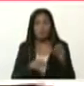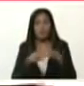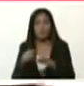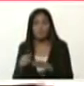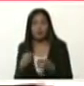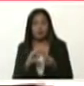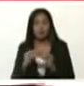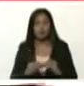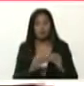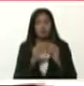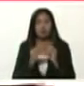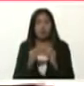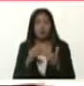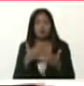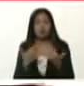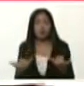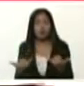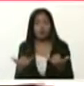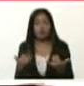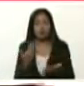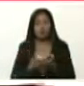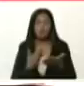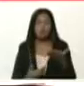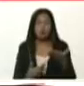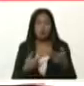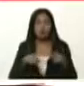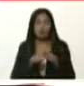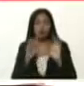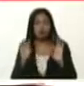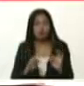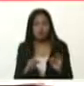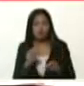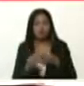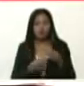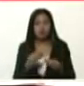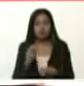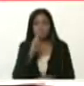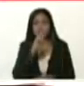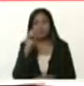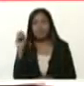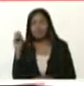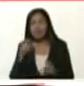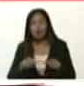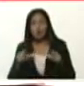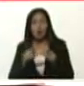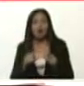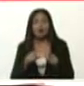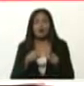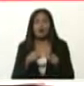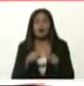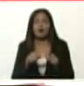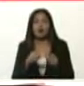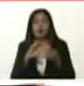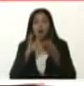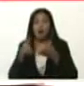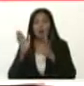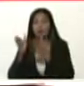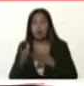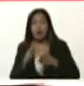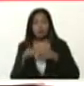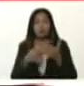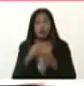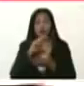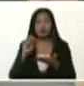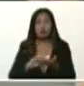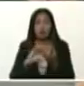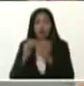rehabilitación y mantenimiento de las vías agrícolas propuestas, con la ejecución de 70 obras a nivel nacional, con el objetivo de mejorar